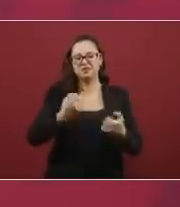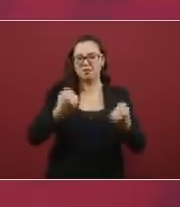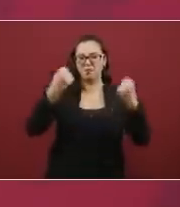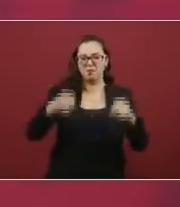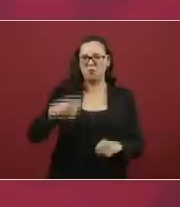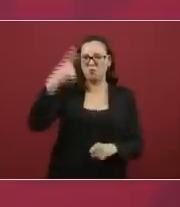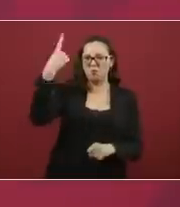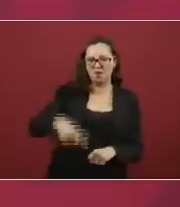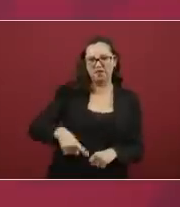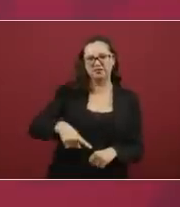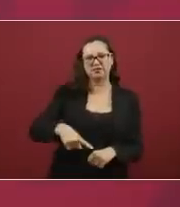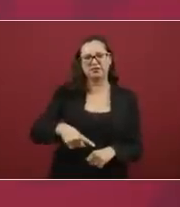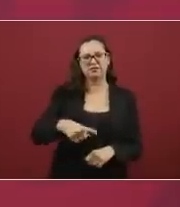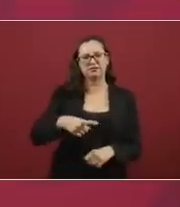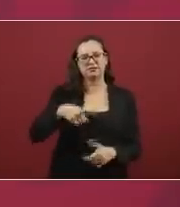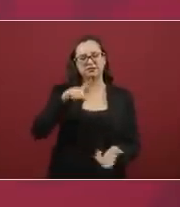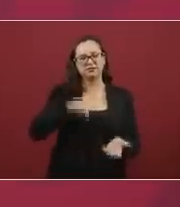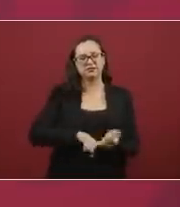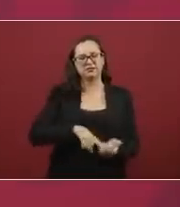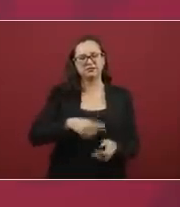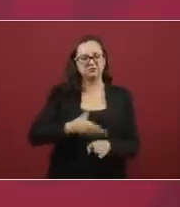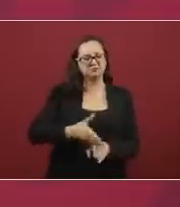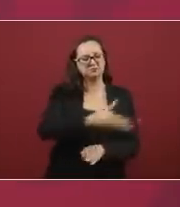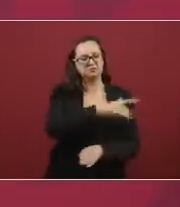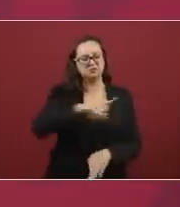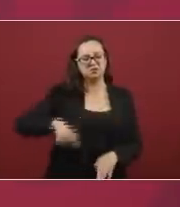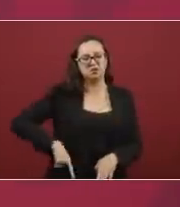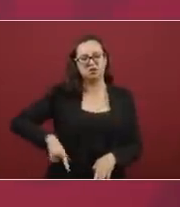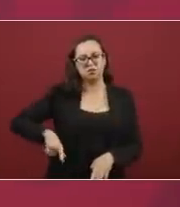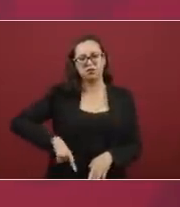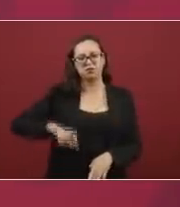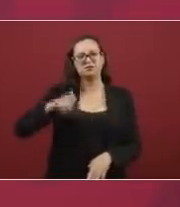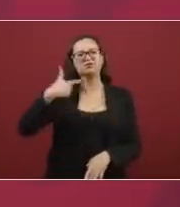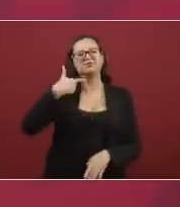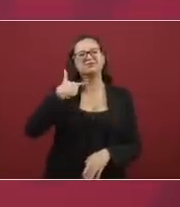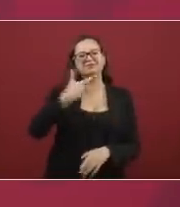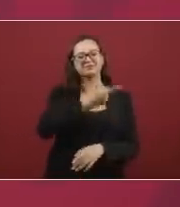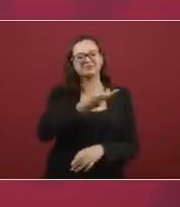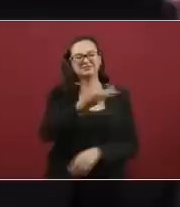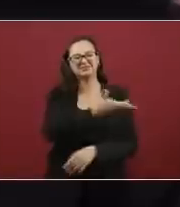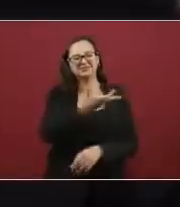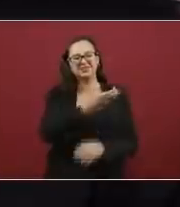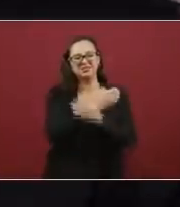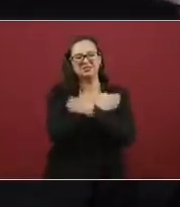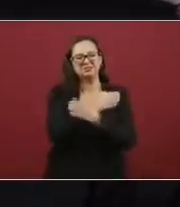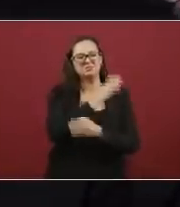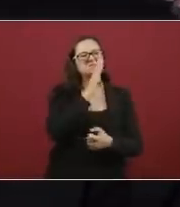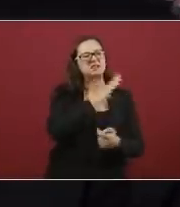impuso en el gobierno anterior y que viene